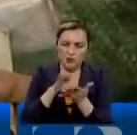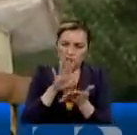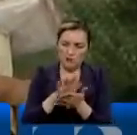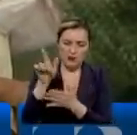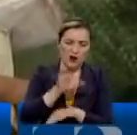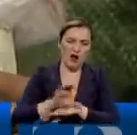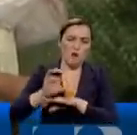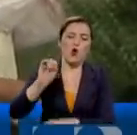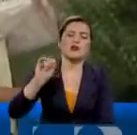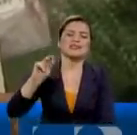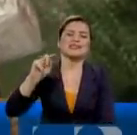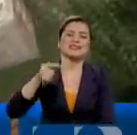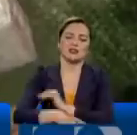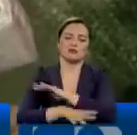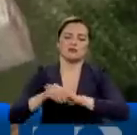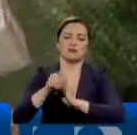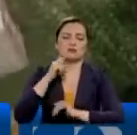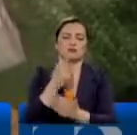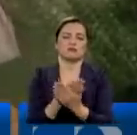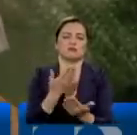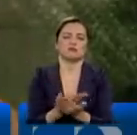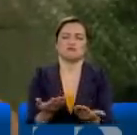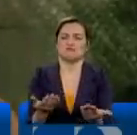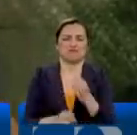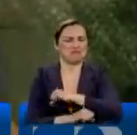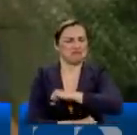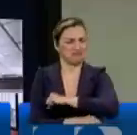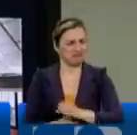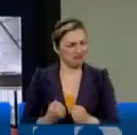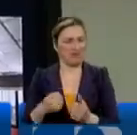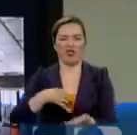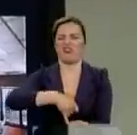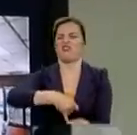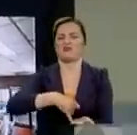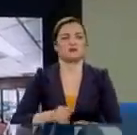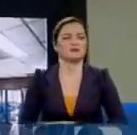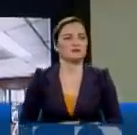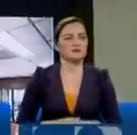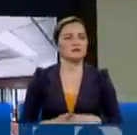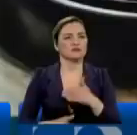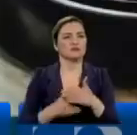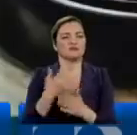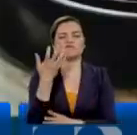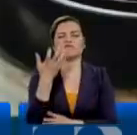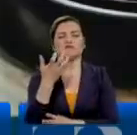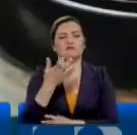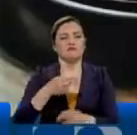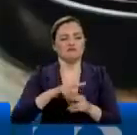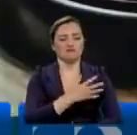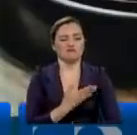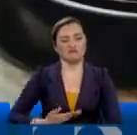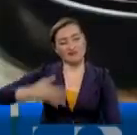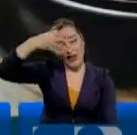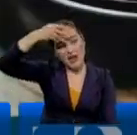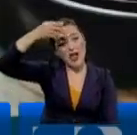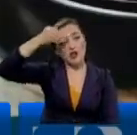explotación del caso Singe, mas sin embargo, la prueba no es conducente para determinar que exista afectación. Entre los 15 procesados están Jorge Glass,